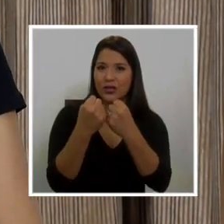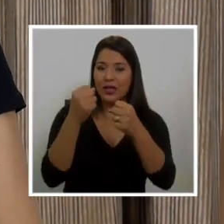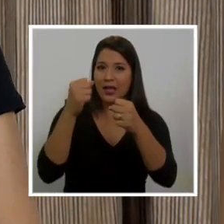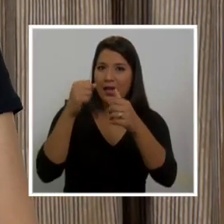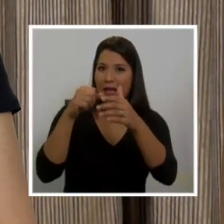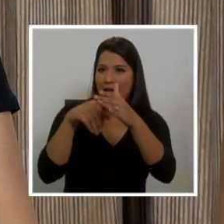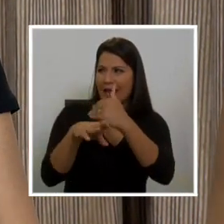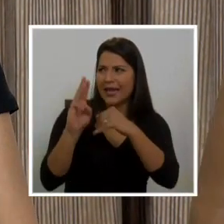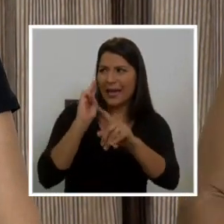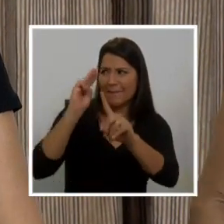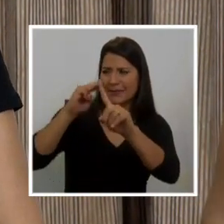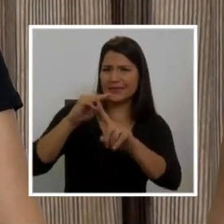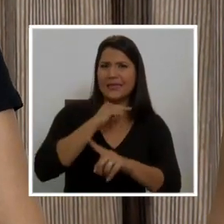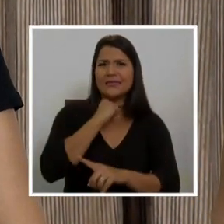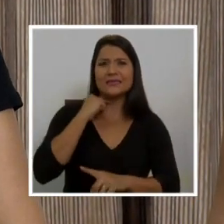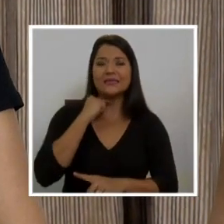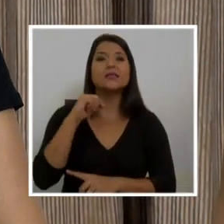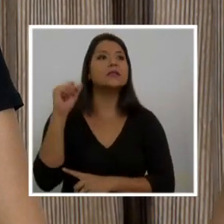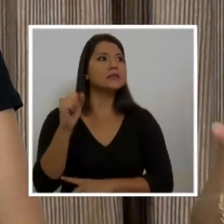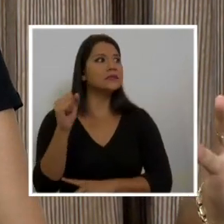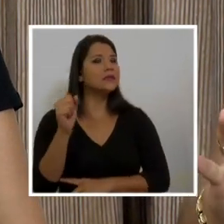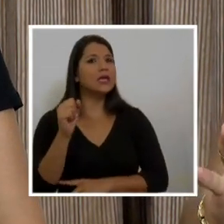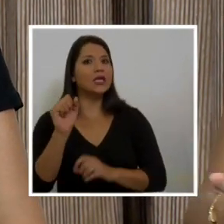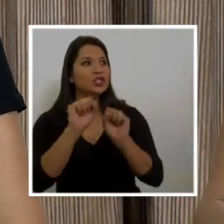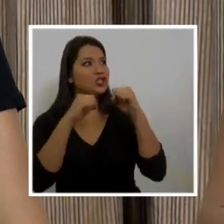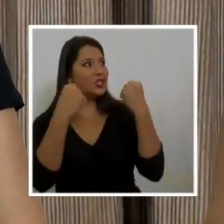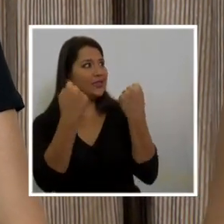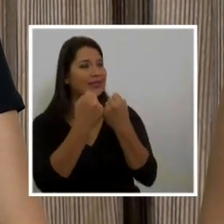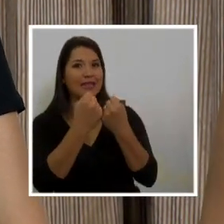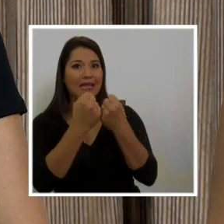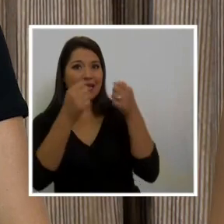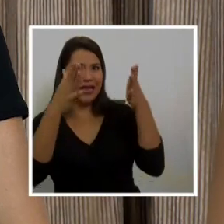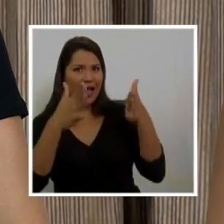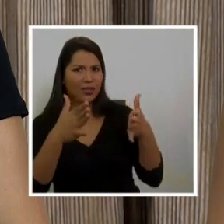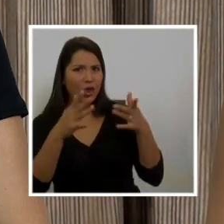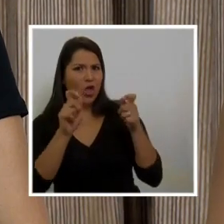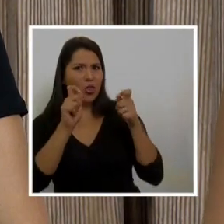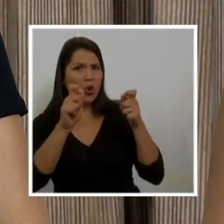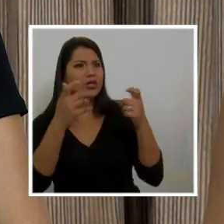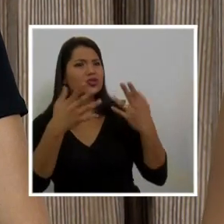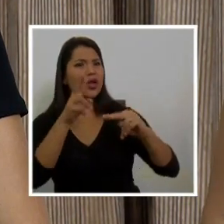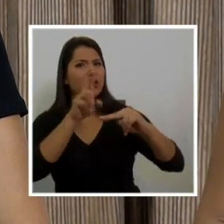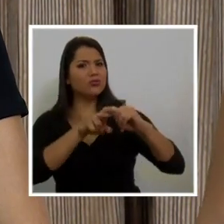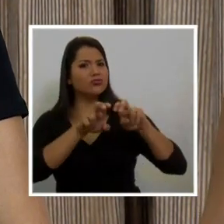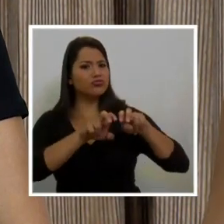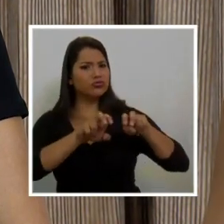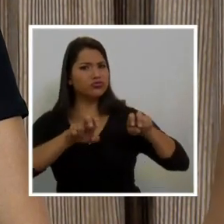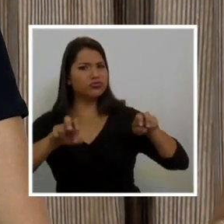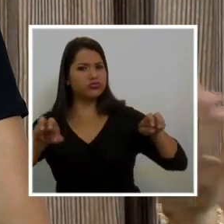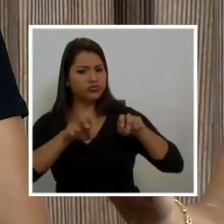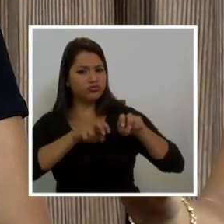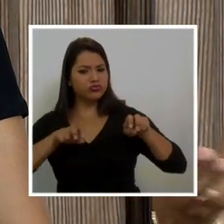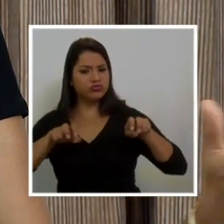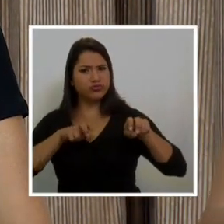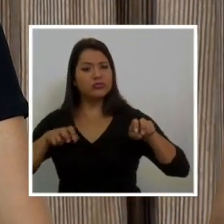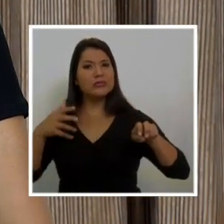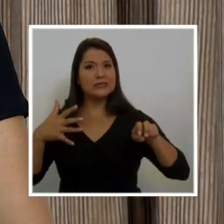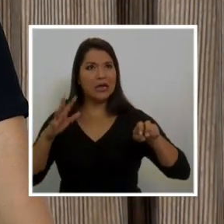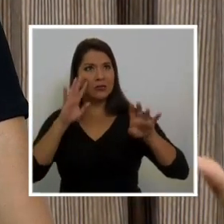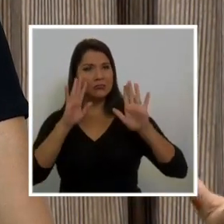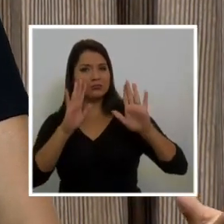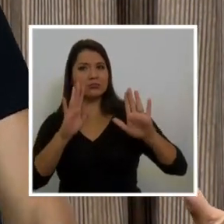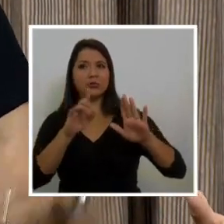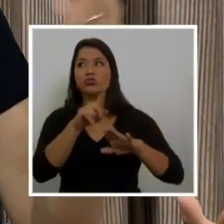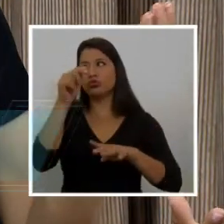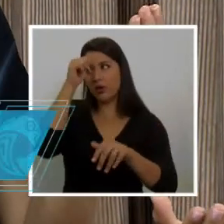el mensaje del arzobispo. Sobre todo los sindicatos de educación que estaban todos ahí sentados ya juntos para posteriormente, recordemos que